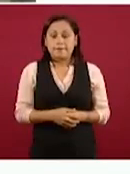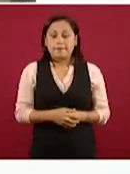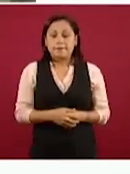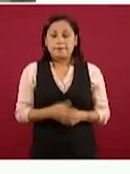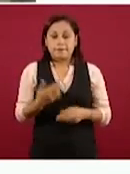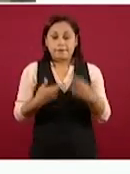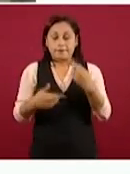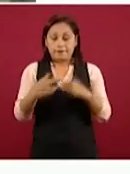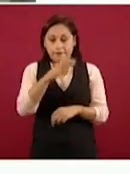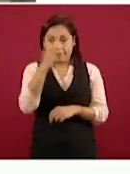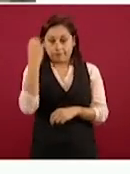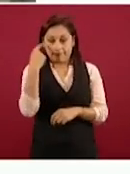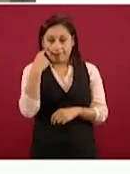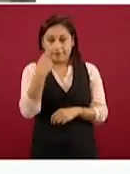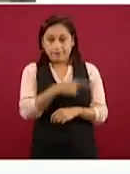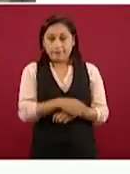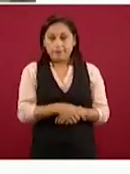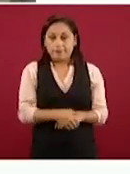favor.